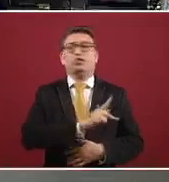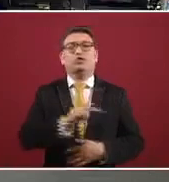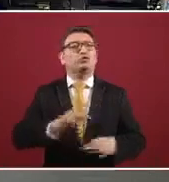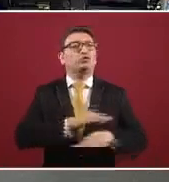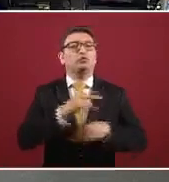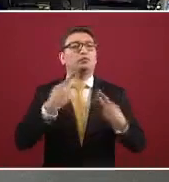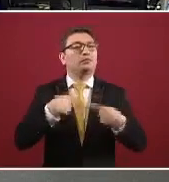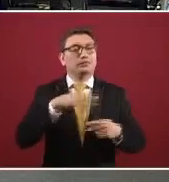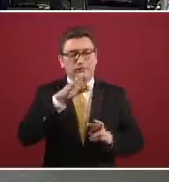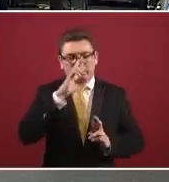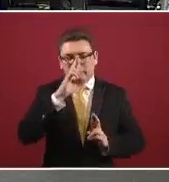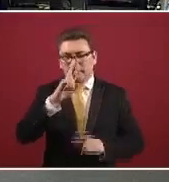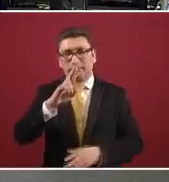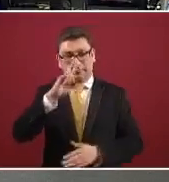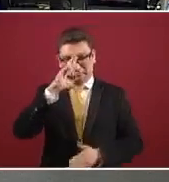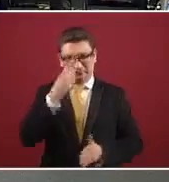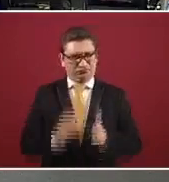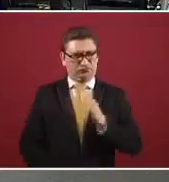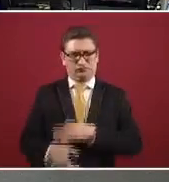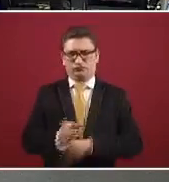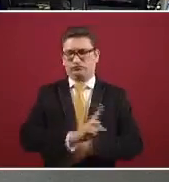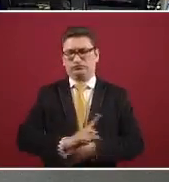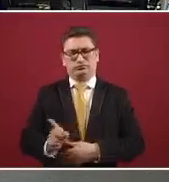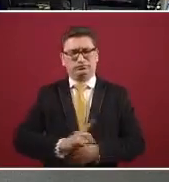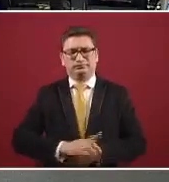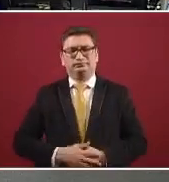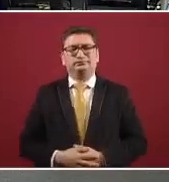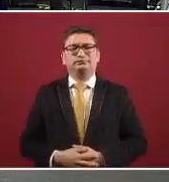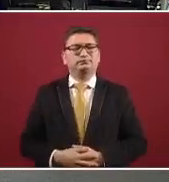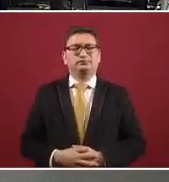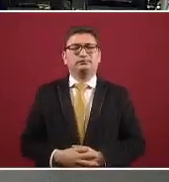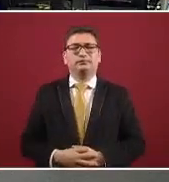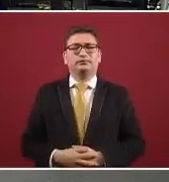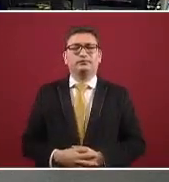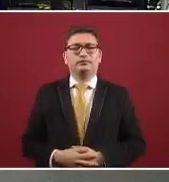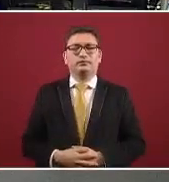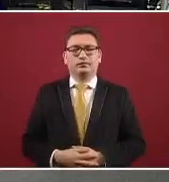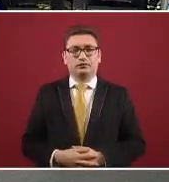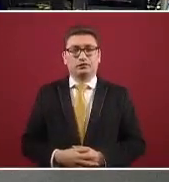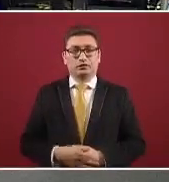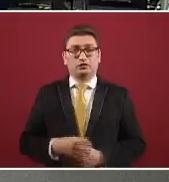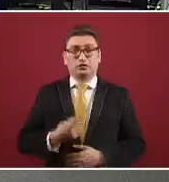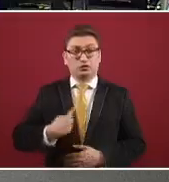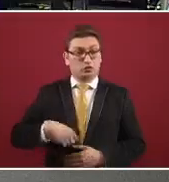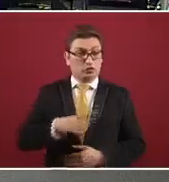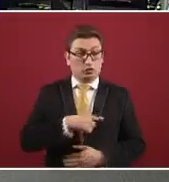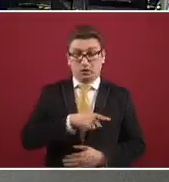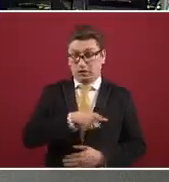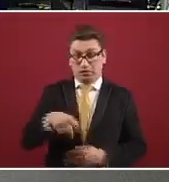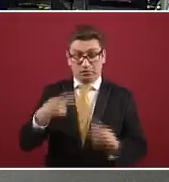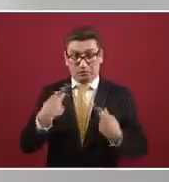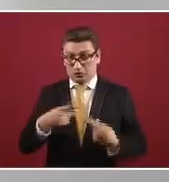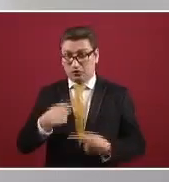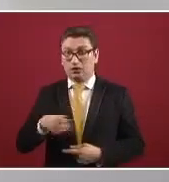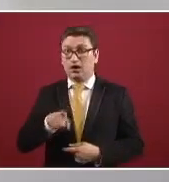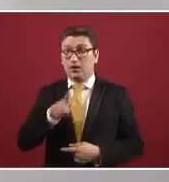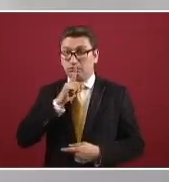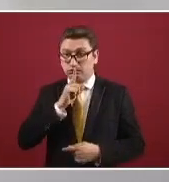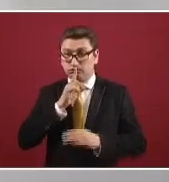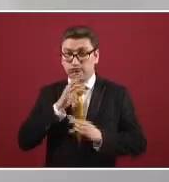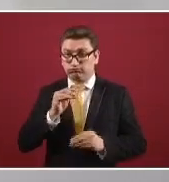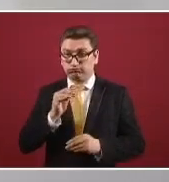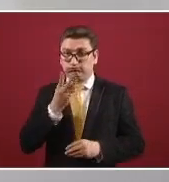a nadie, ¿sí? Y no vamos a censurar a nadie.